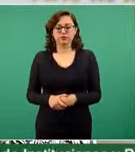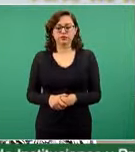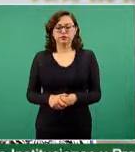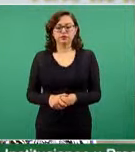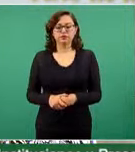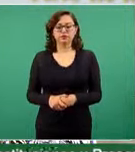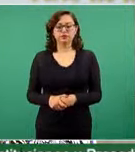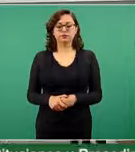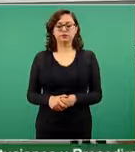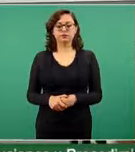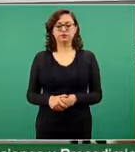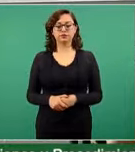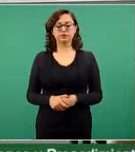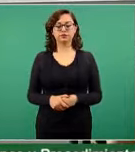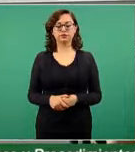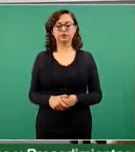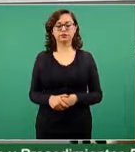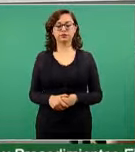Entonces, por eso